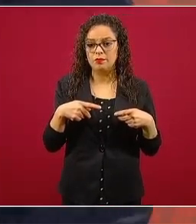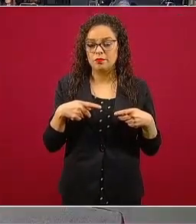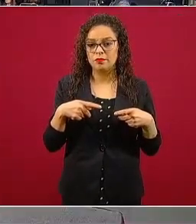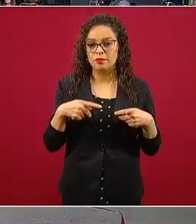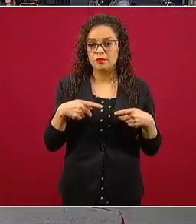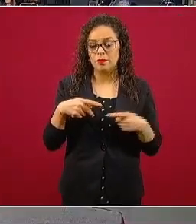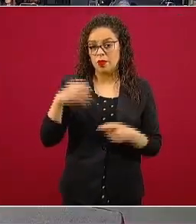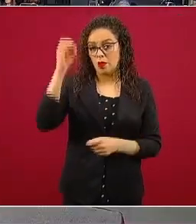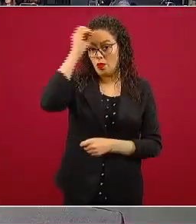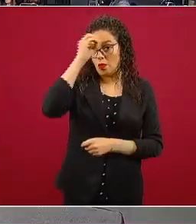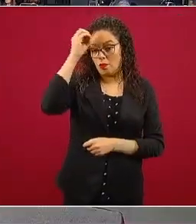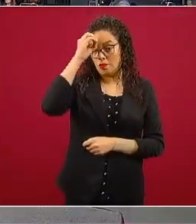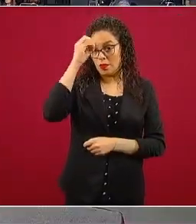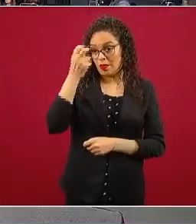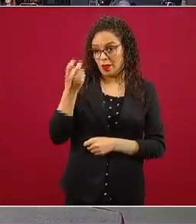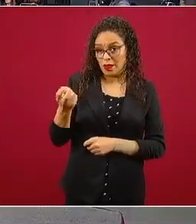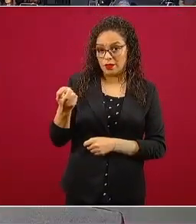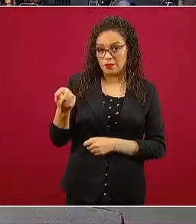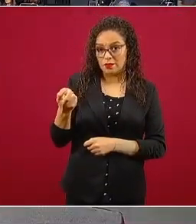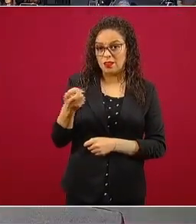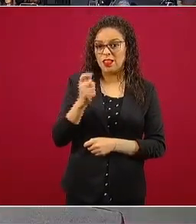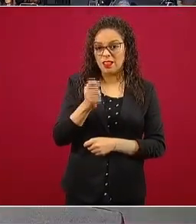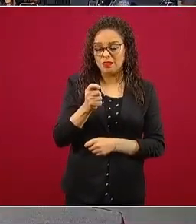opinar sobre esto.